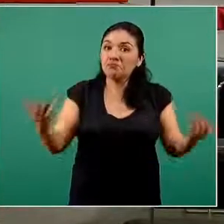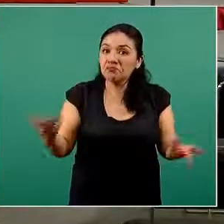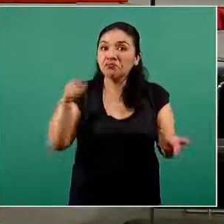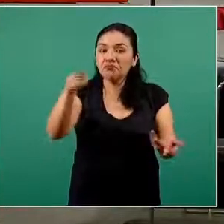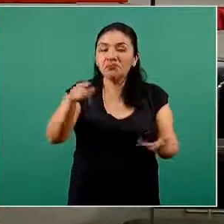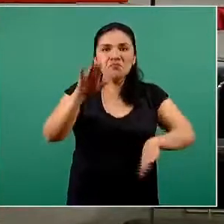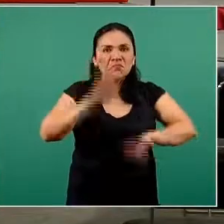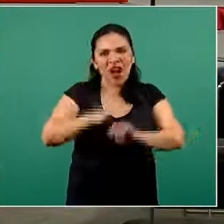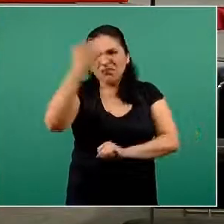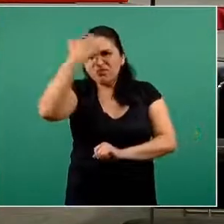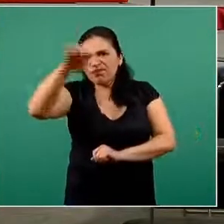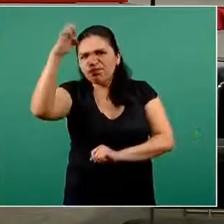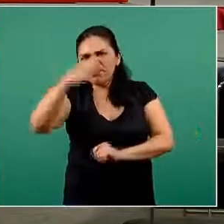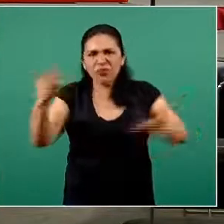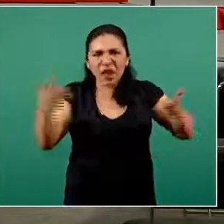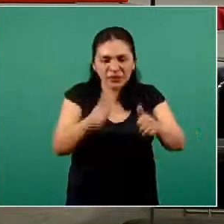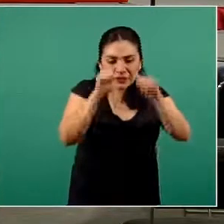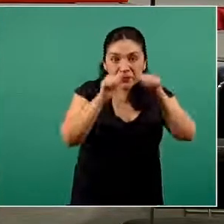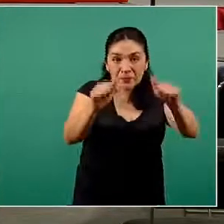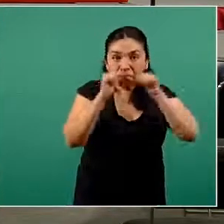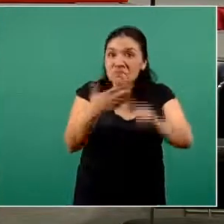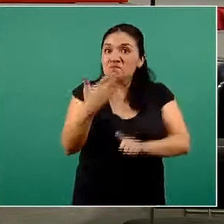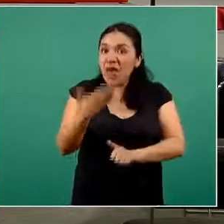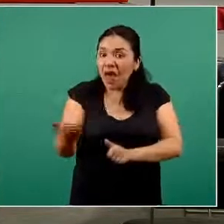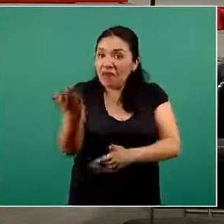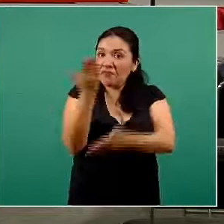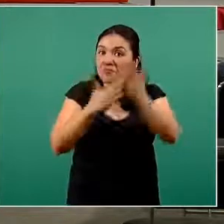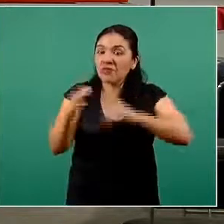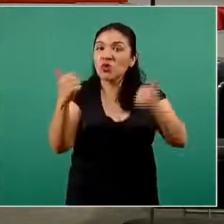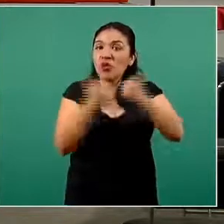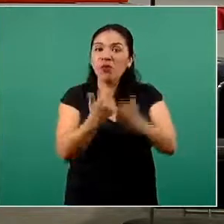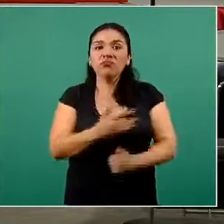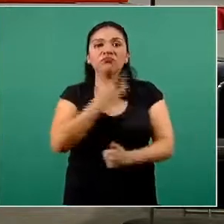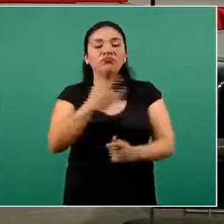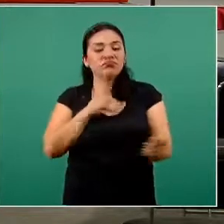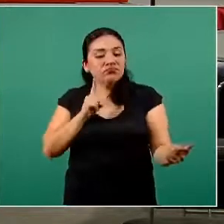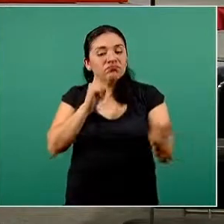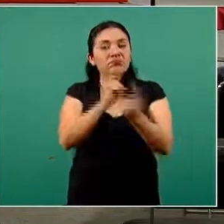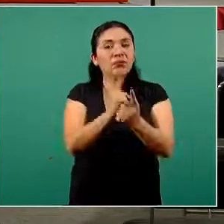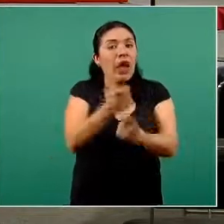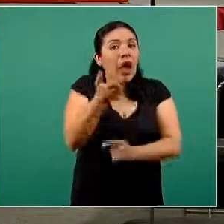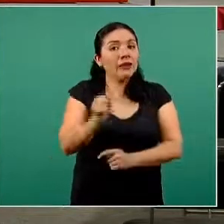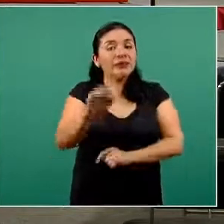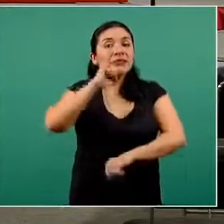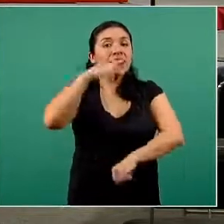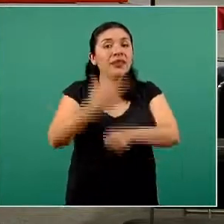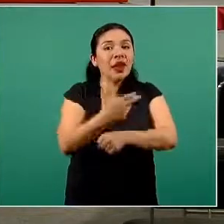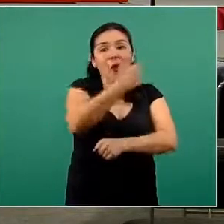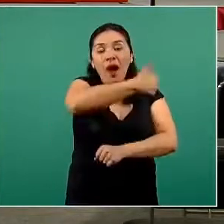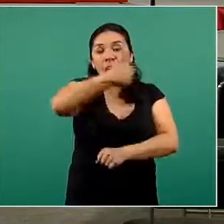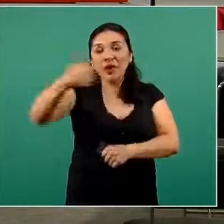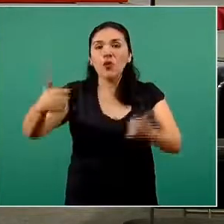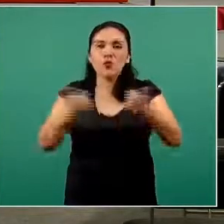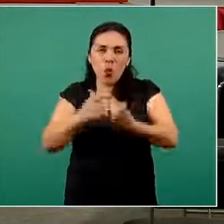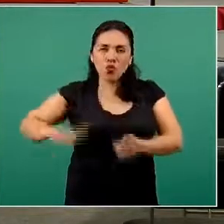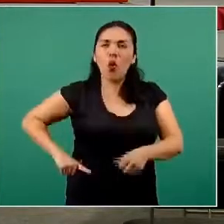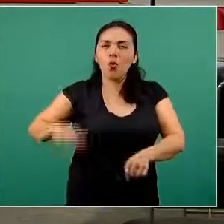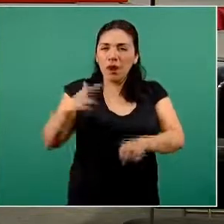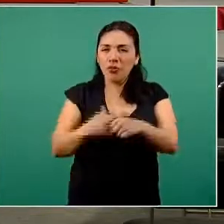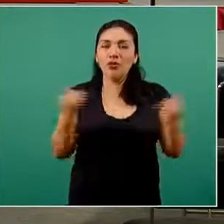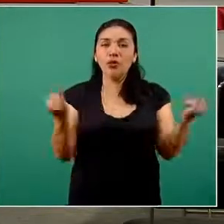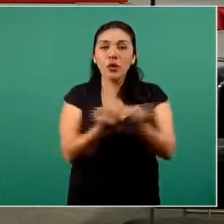gran pericia, la gran dedicación y sobre todo la gran cercanía que cada secretaria, secretario de salud y sus